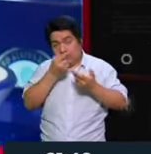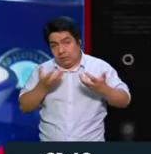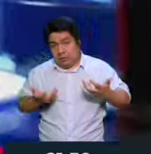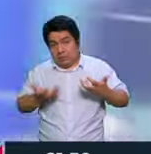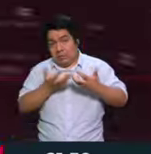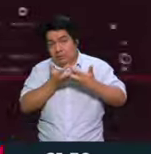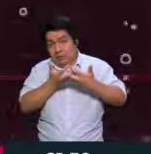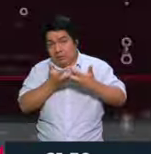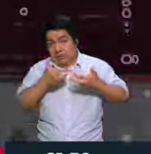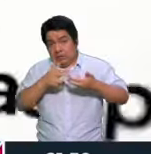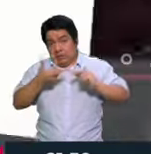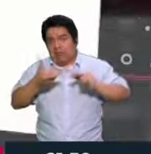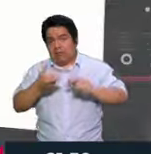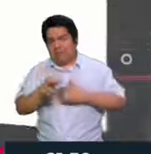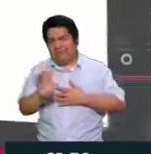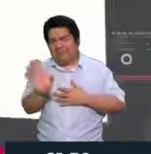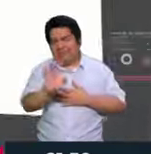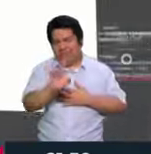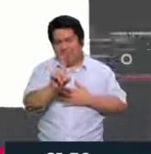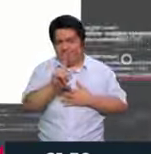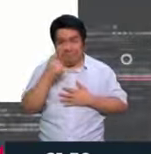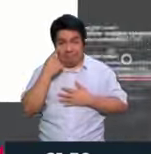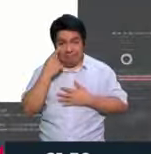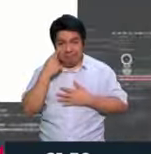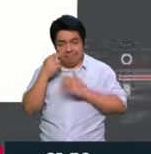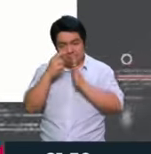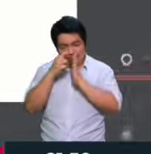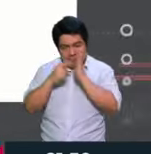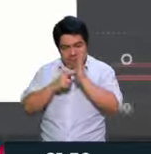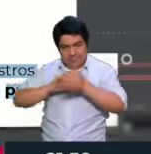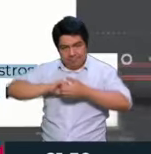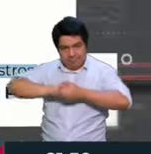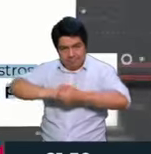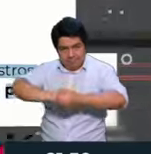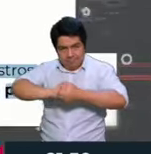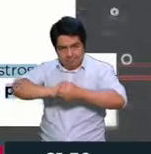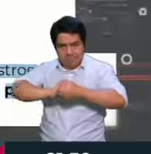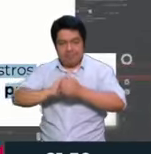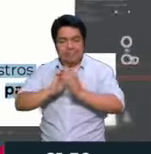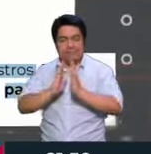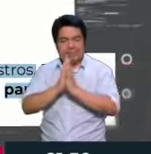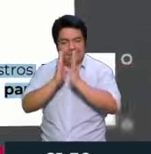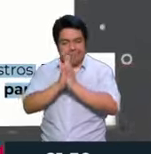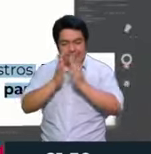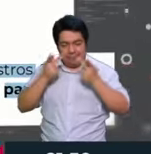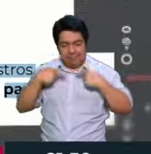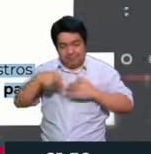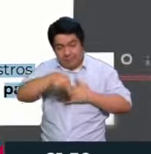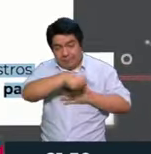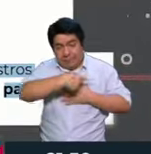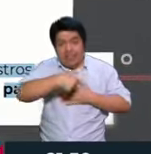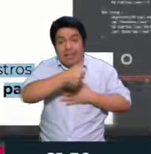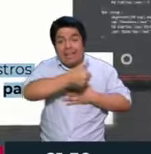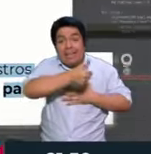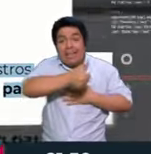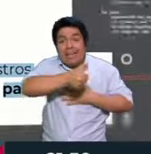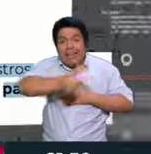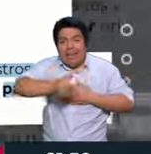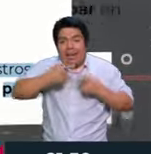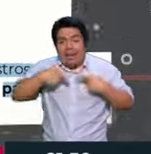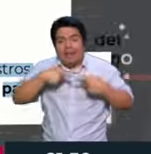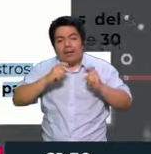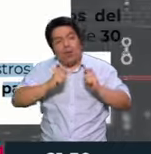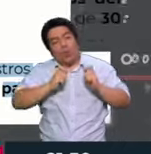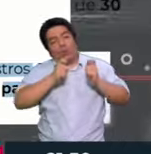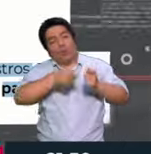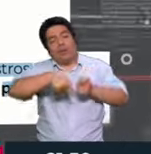Estados Unidos. Por el contrario, la reforma propone el fortalecimiento de la democracia al otorgar a cada uno de los ciudadanos